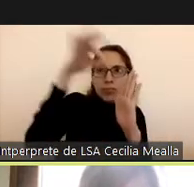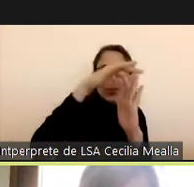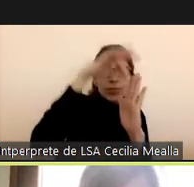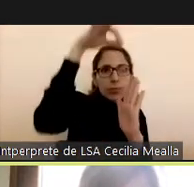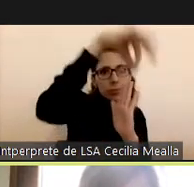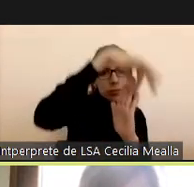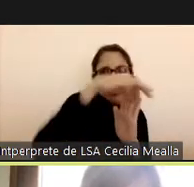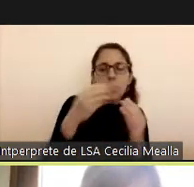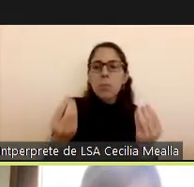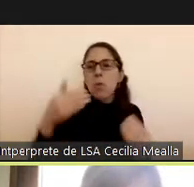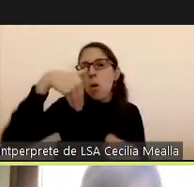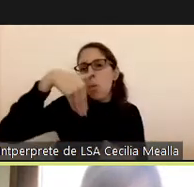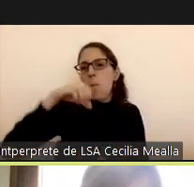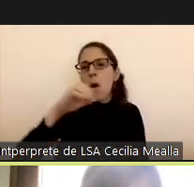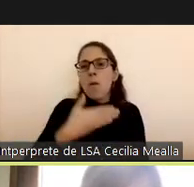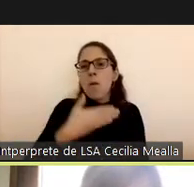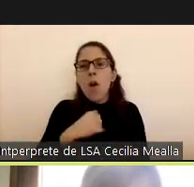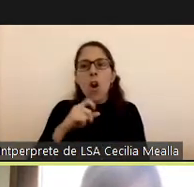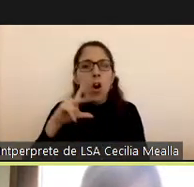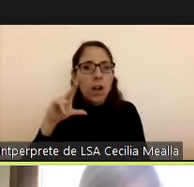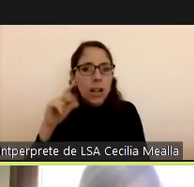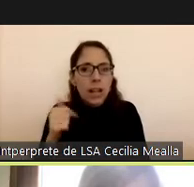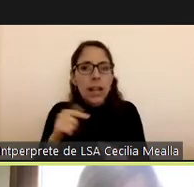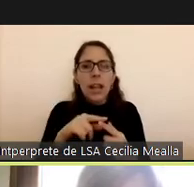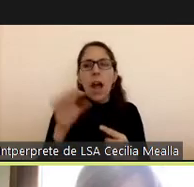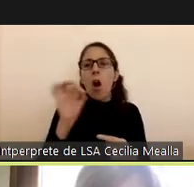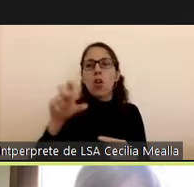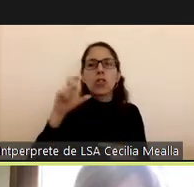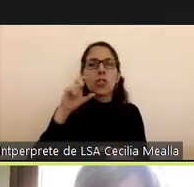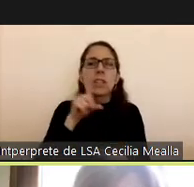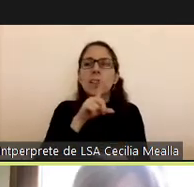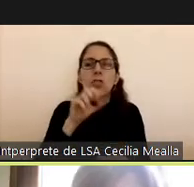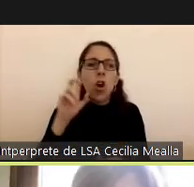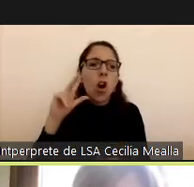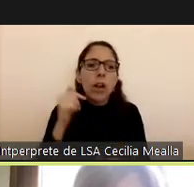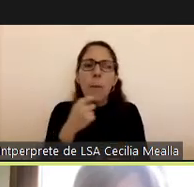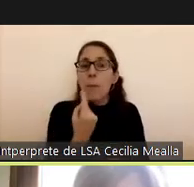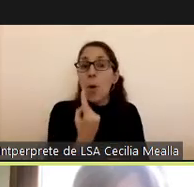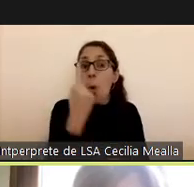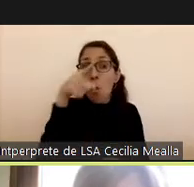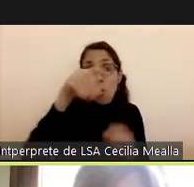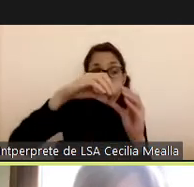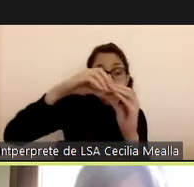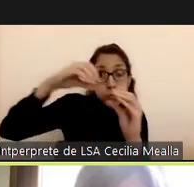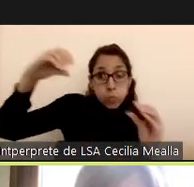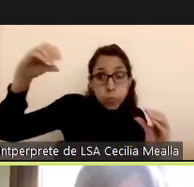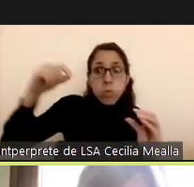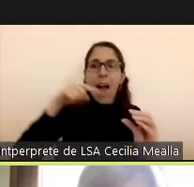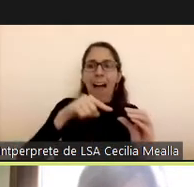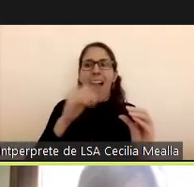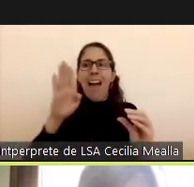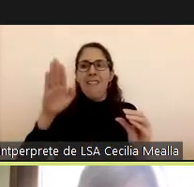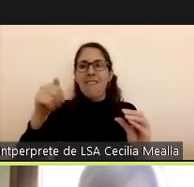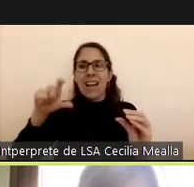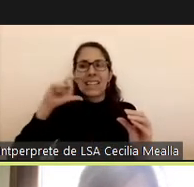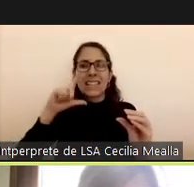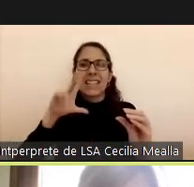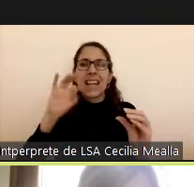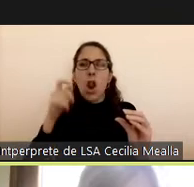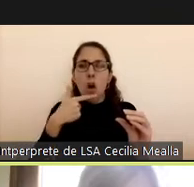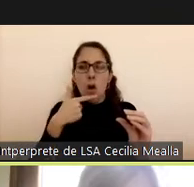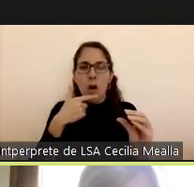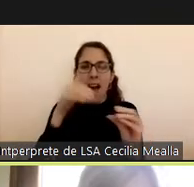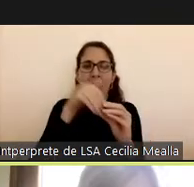Entonces, por ejemplo, en este caso es un bacilo que tiene un flagelo. Entonces ustedes tienen que poner en la 6.1,